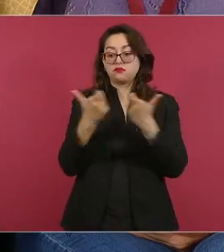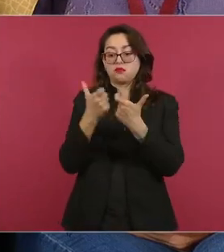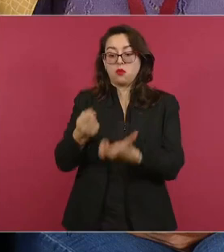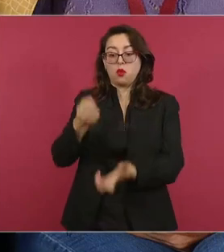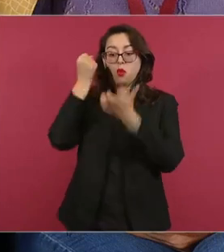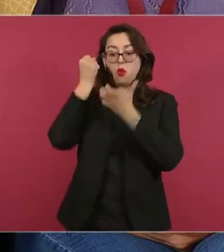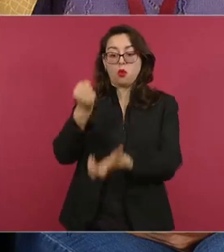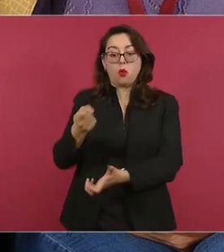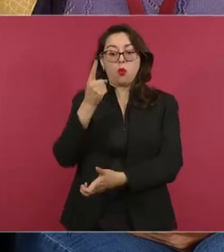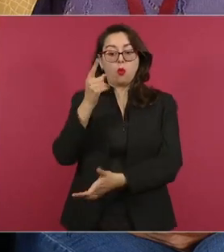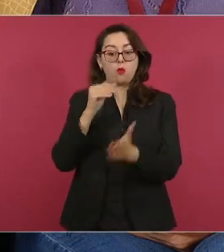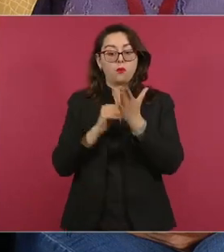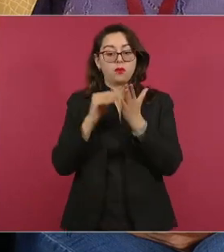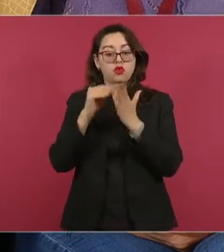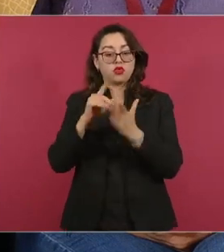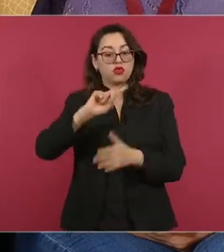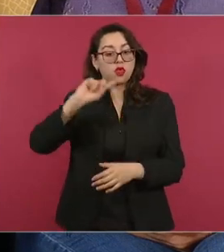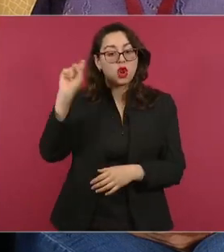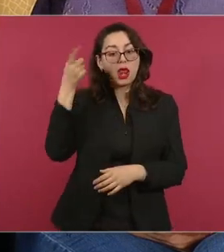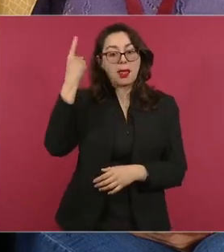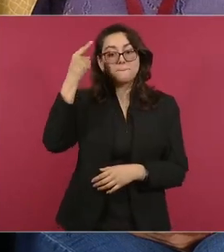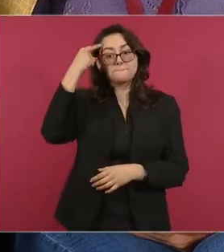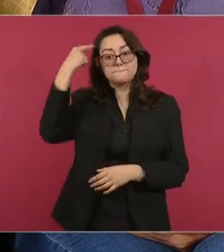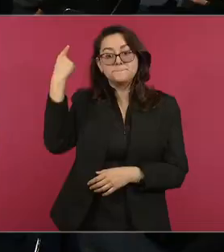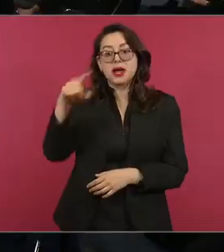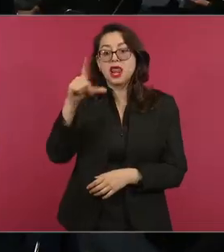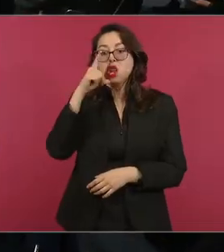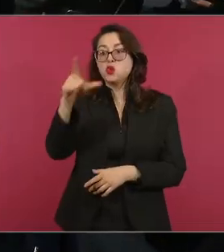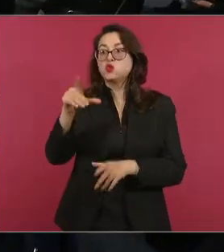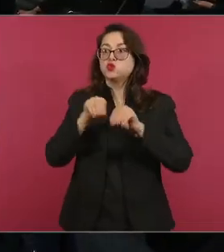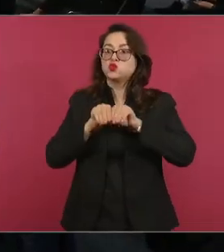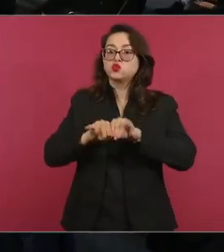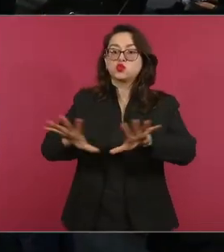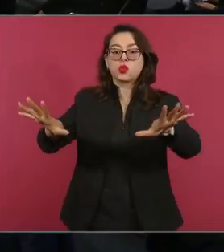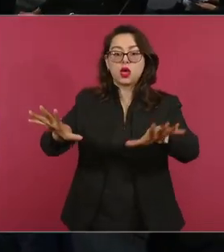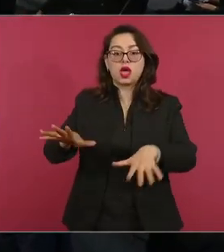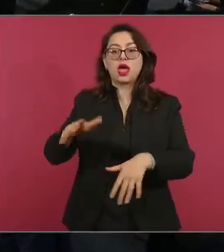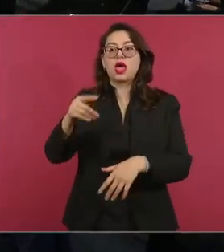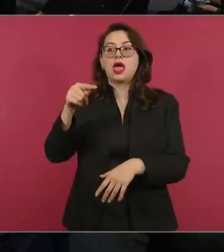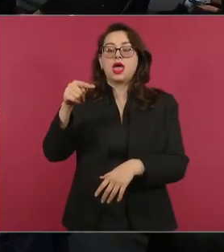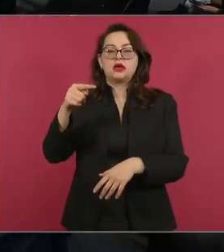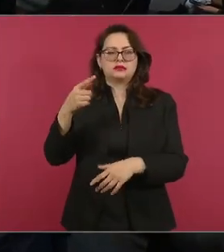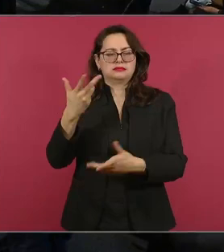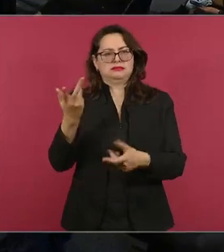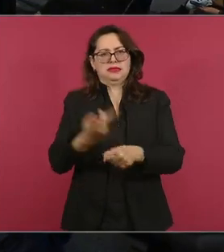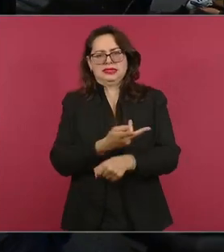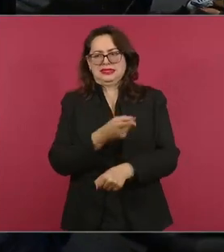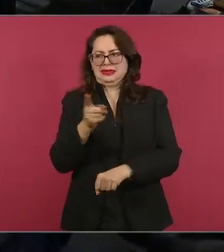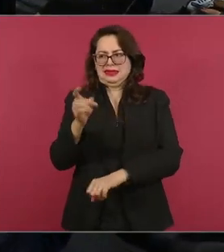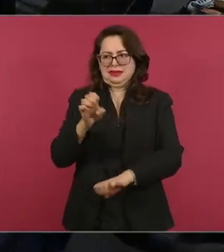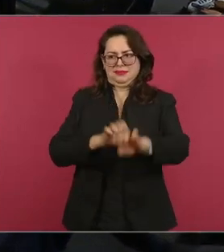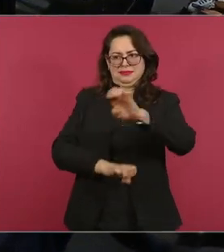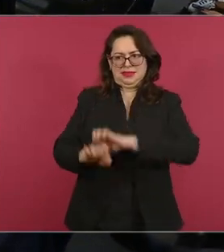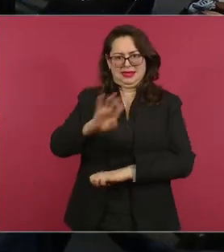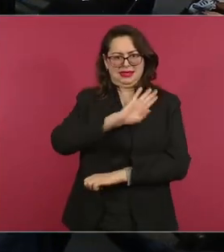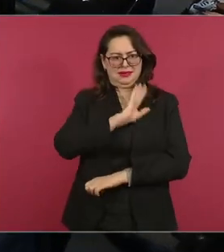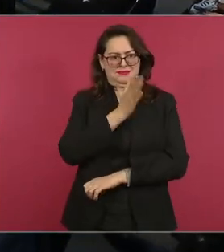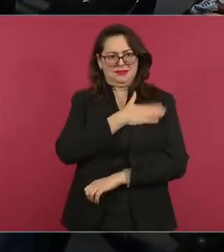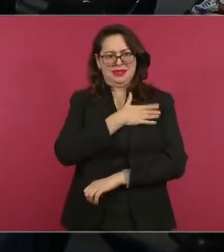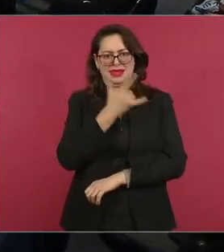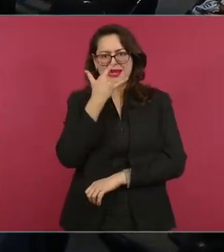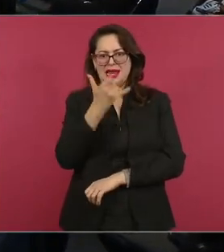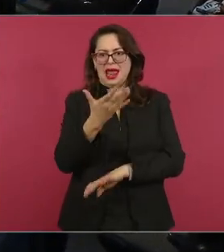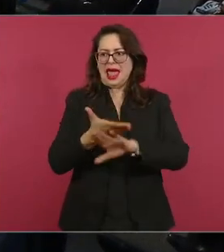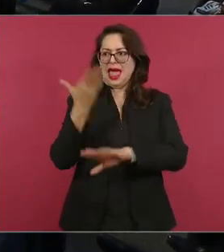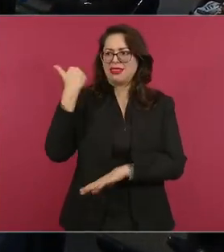para iluminar monumentos de la capital de Oaxaca. Esta empresa española que ha sido bastante cuestionada por su actuar en